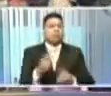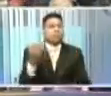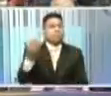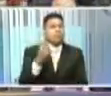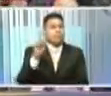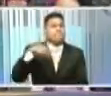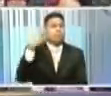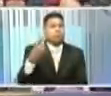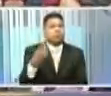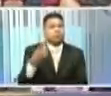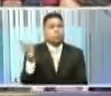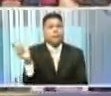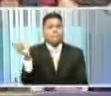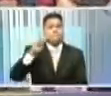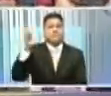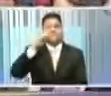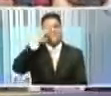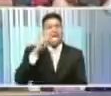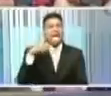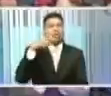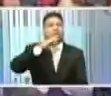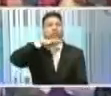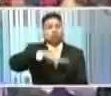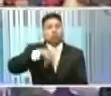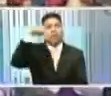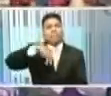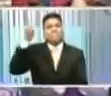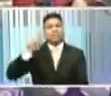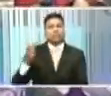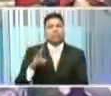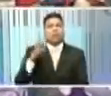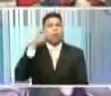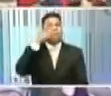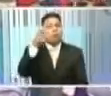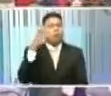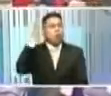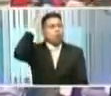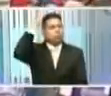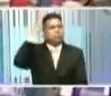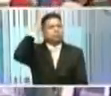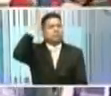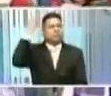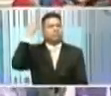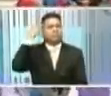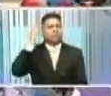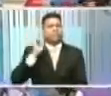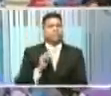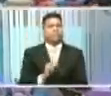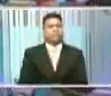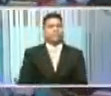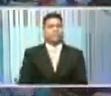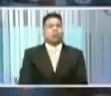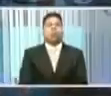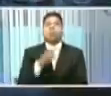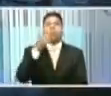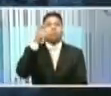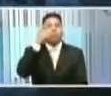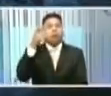años de la historia de nuestro país. Tiene que ser un pueblo consciente, un pueblo muy